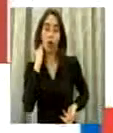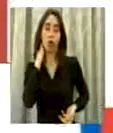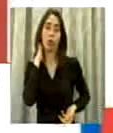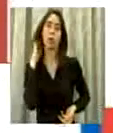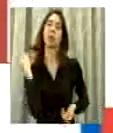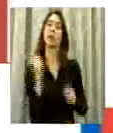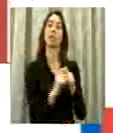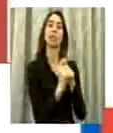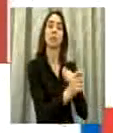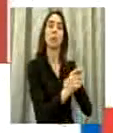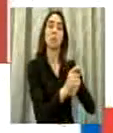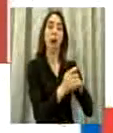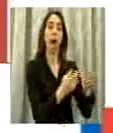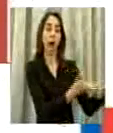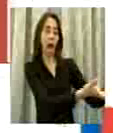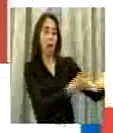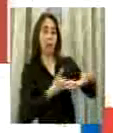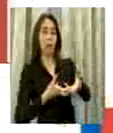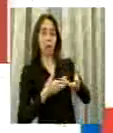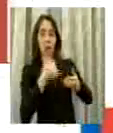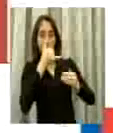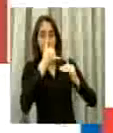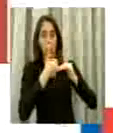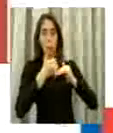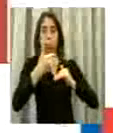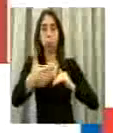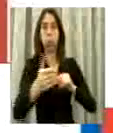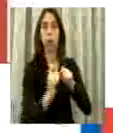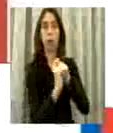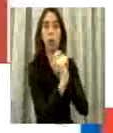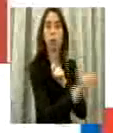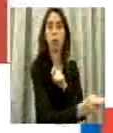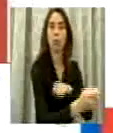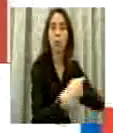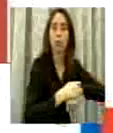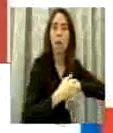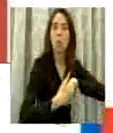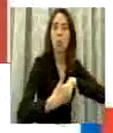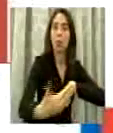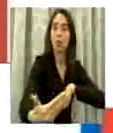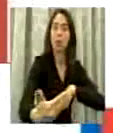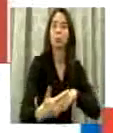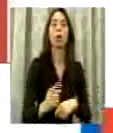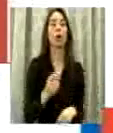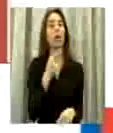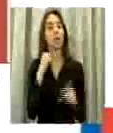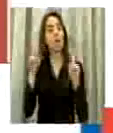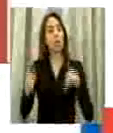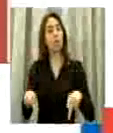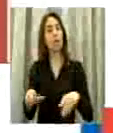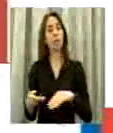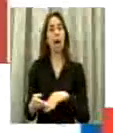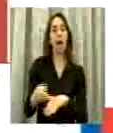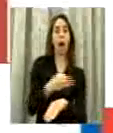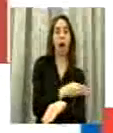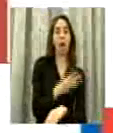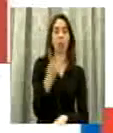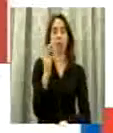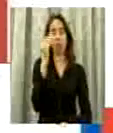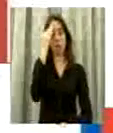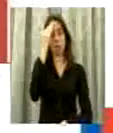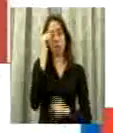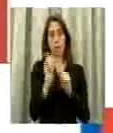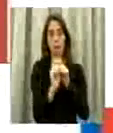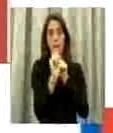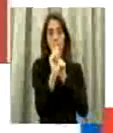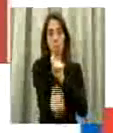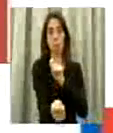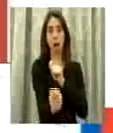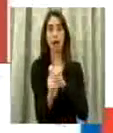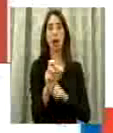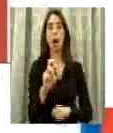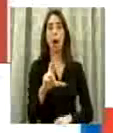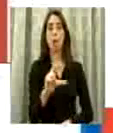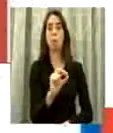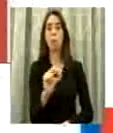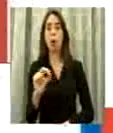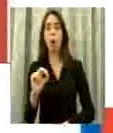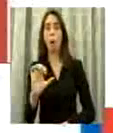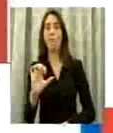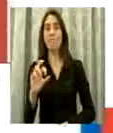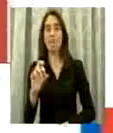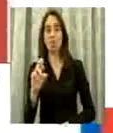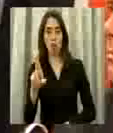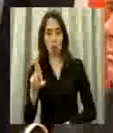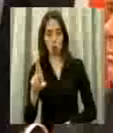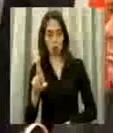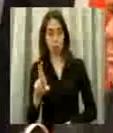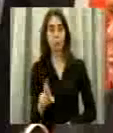paga a destiempo, y nosotros nos hemos puesto como meta pagar antes de 30 días a los proveedores. Ahora, ¿qué hemos logrado con este